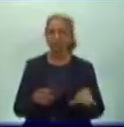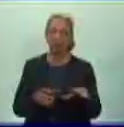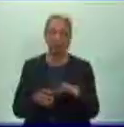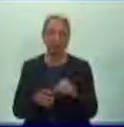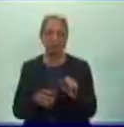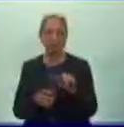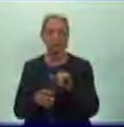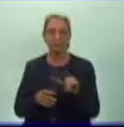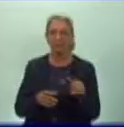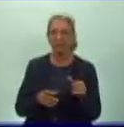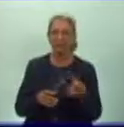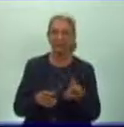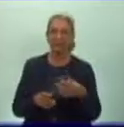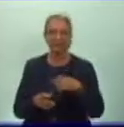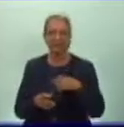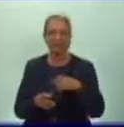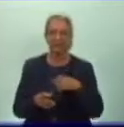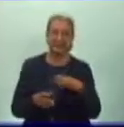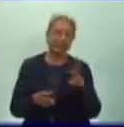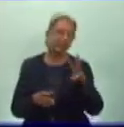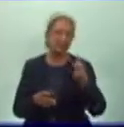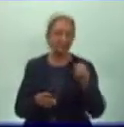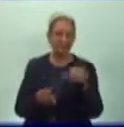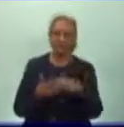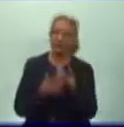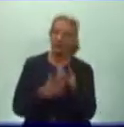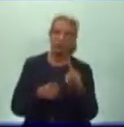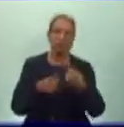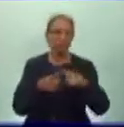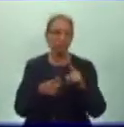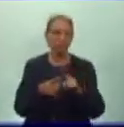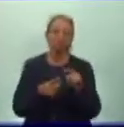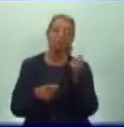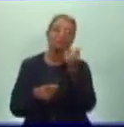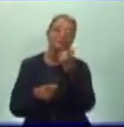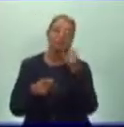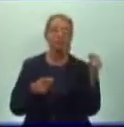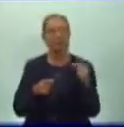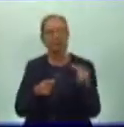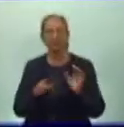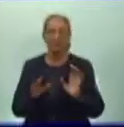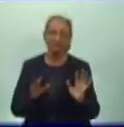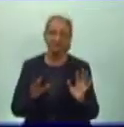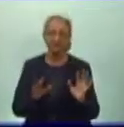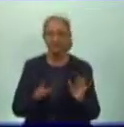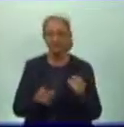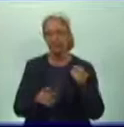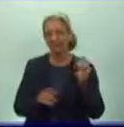Otros más.